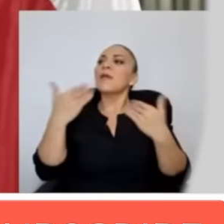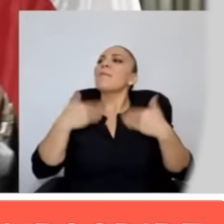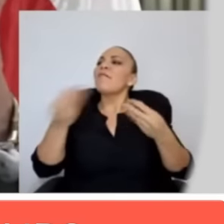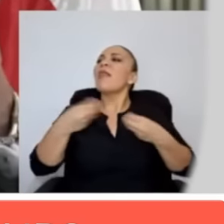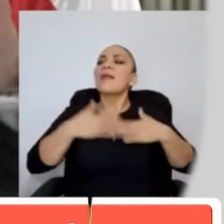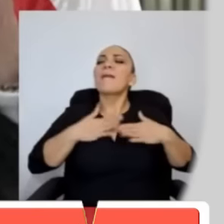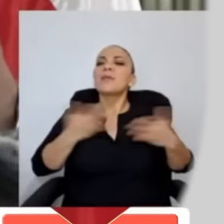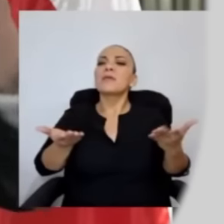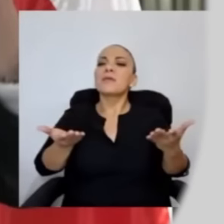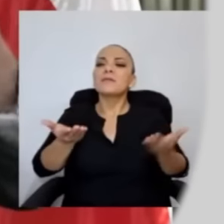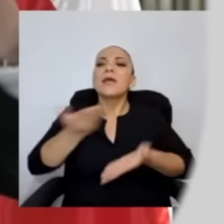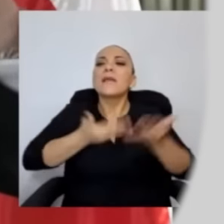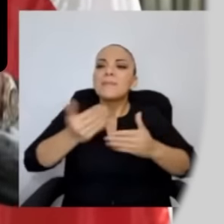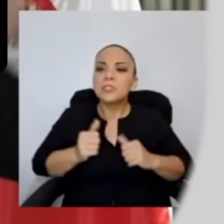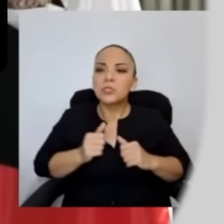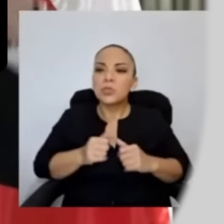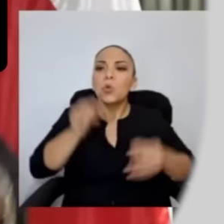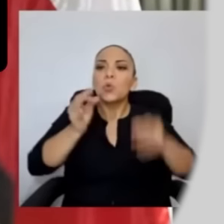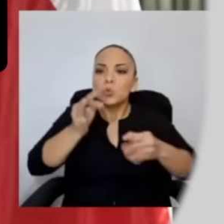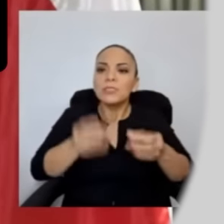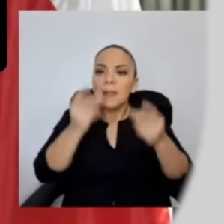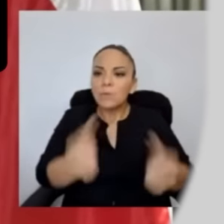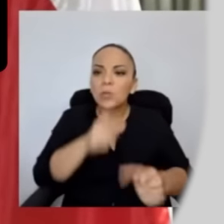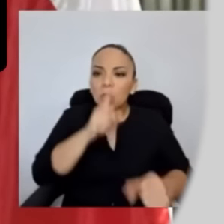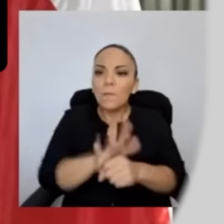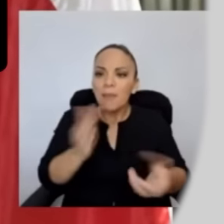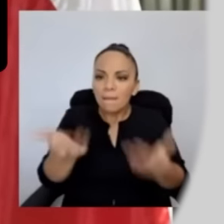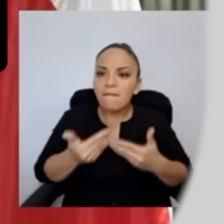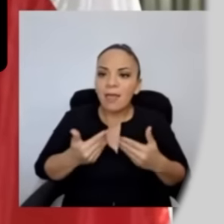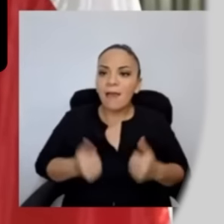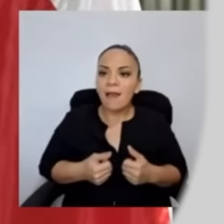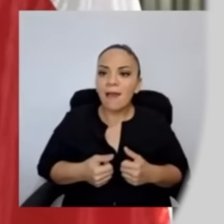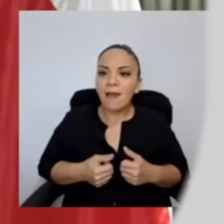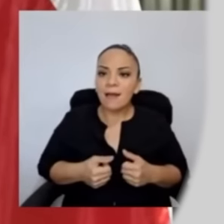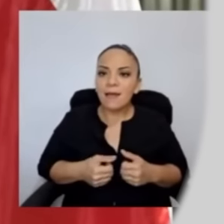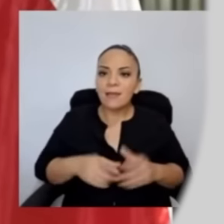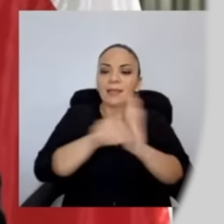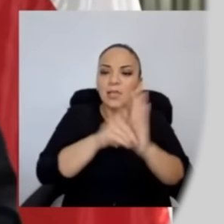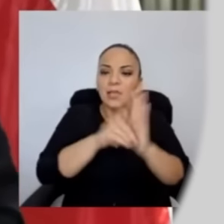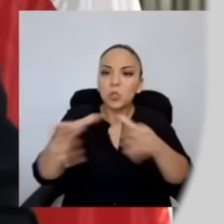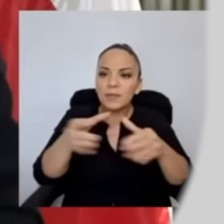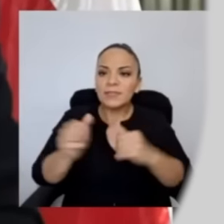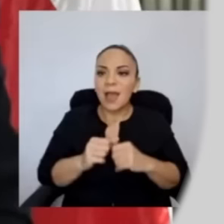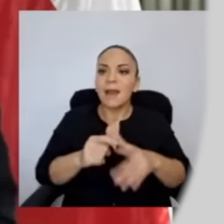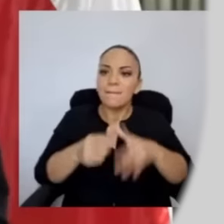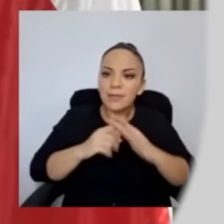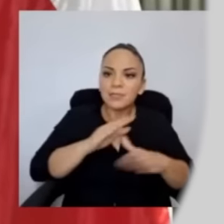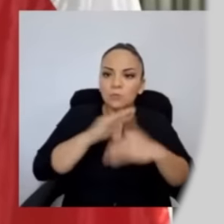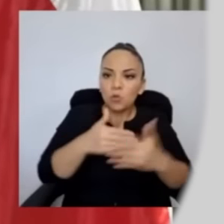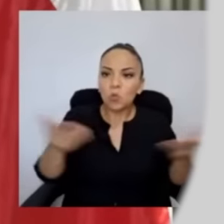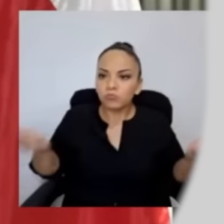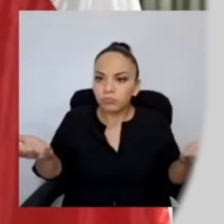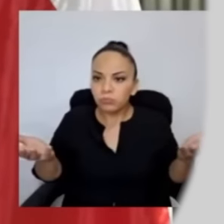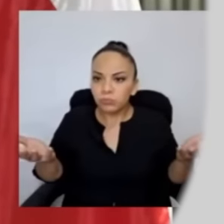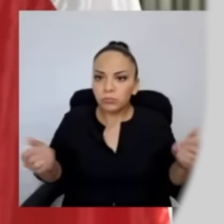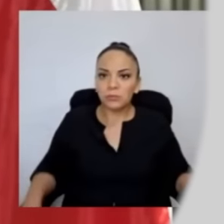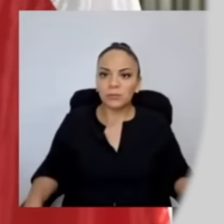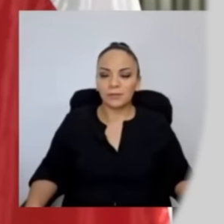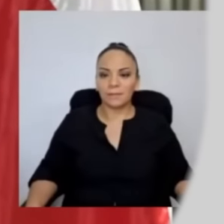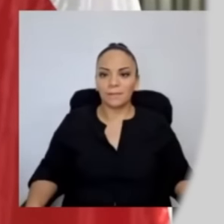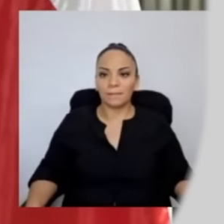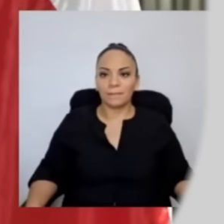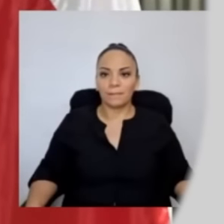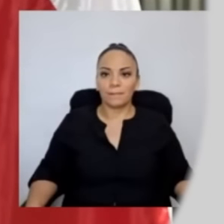servicios. Voy a tener justicia pronta y cumplida en el derecho comercial de préstamos, en el derecho, el caso